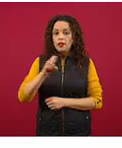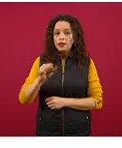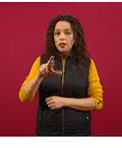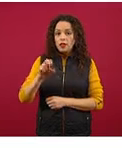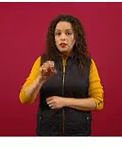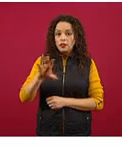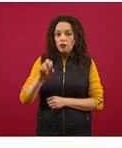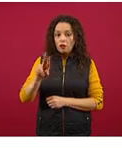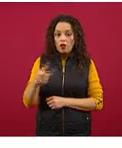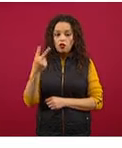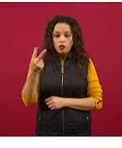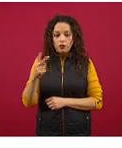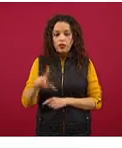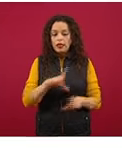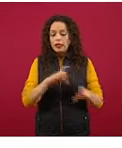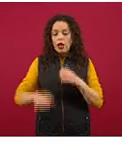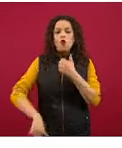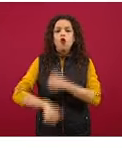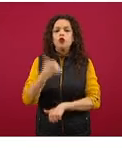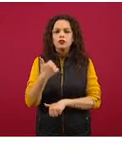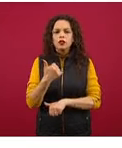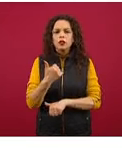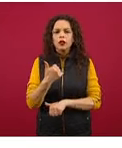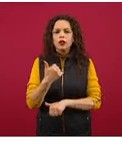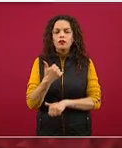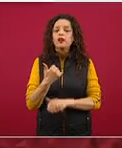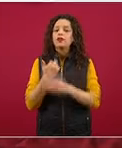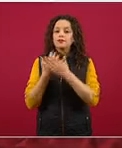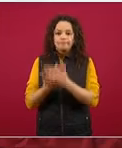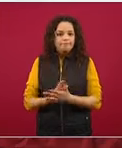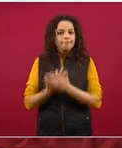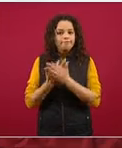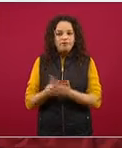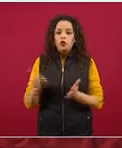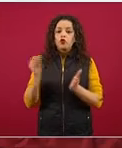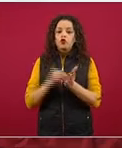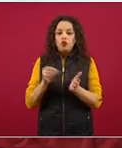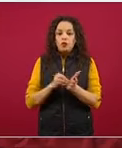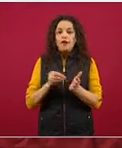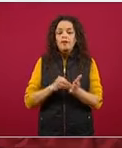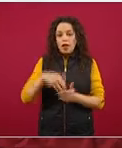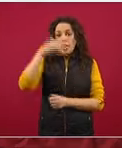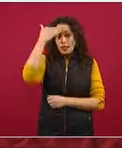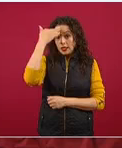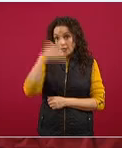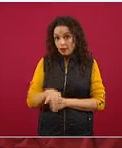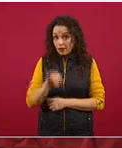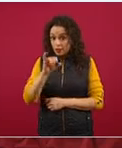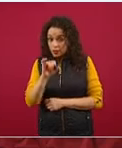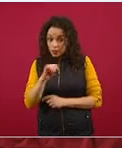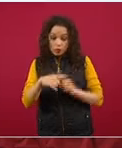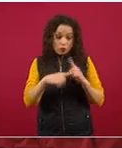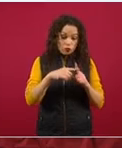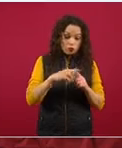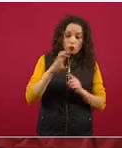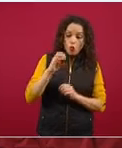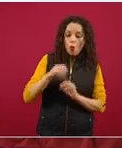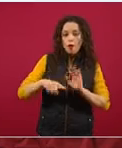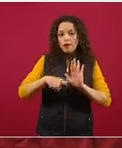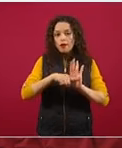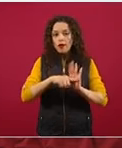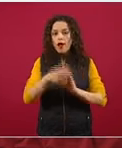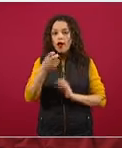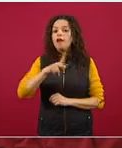711 que están en espera, estamos en espera de saber si son positivas o negativas a el